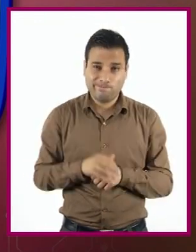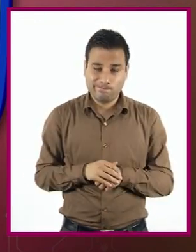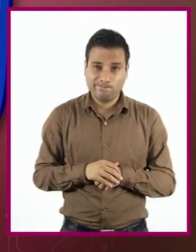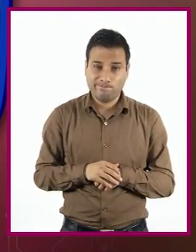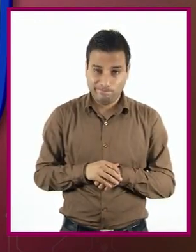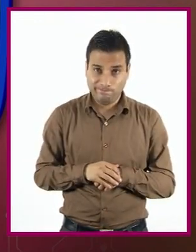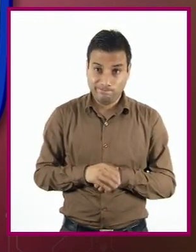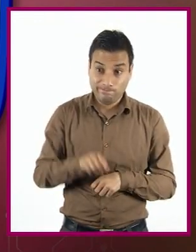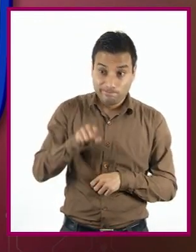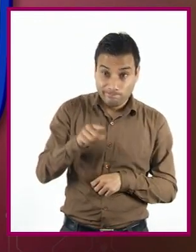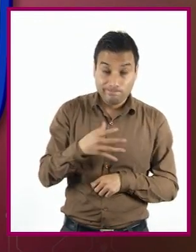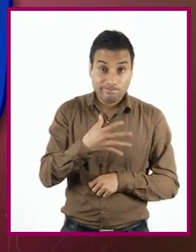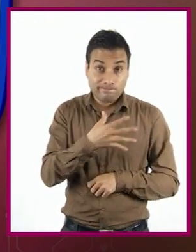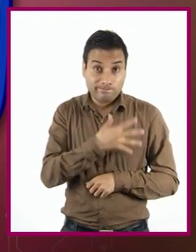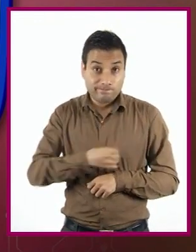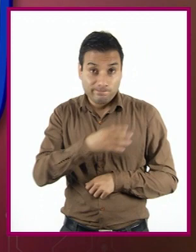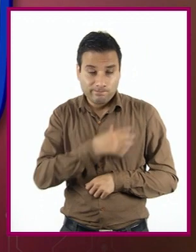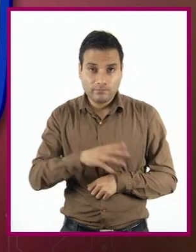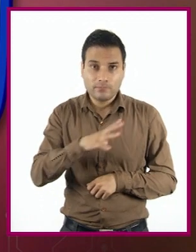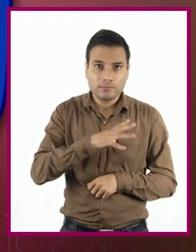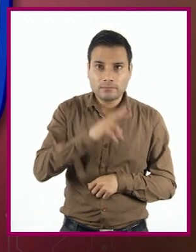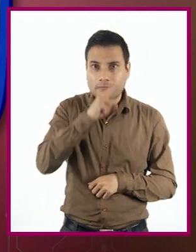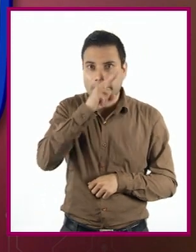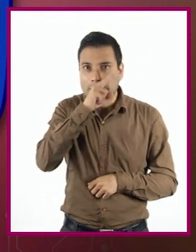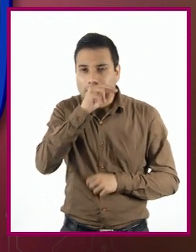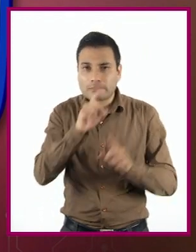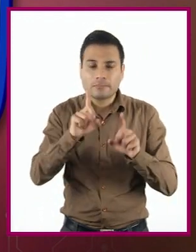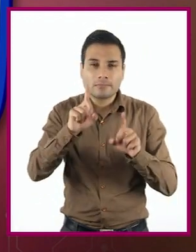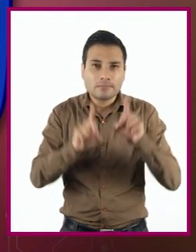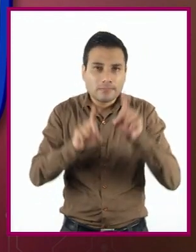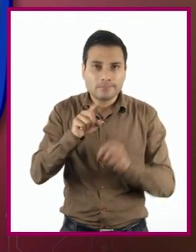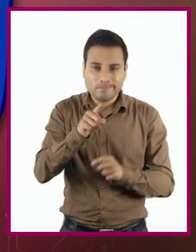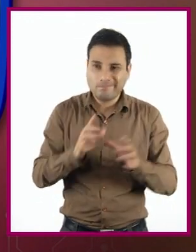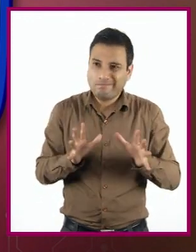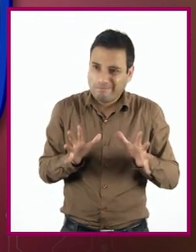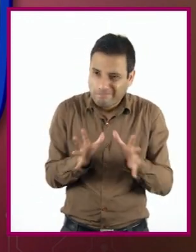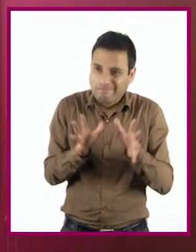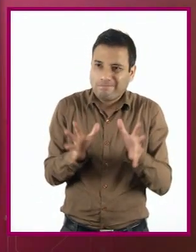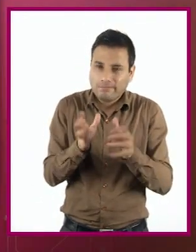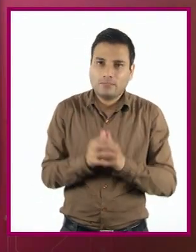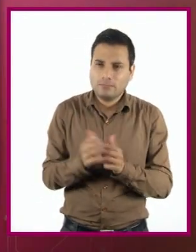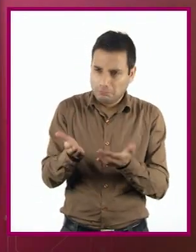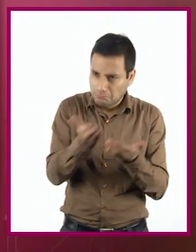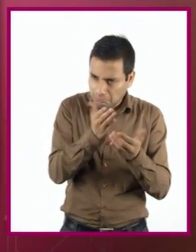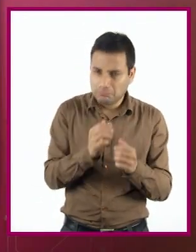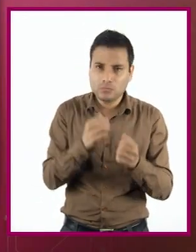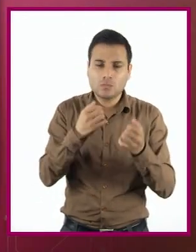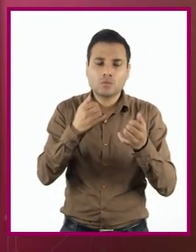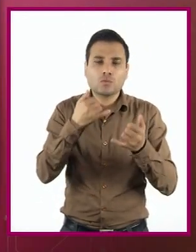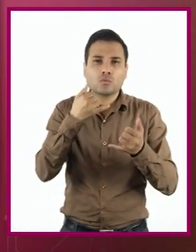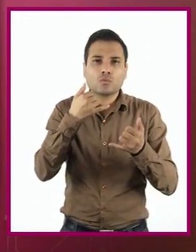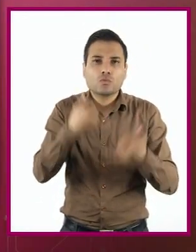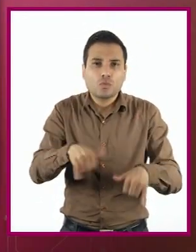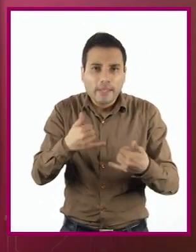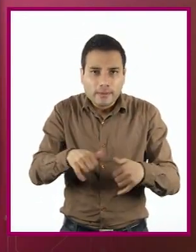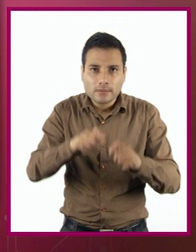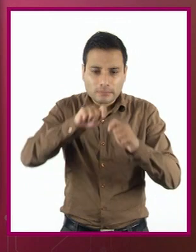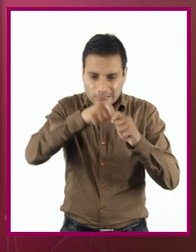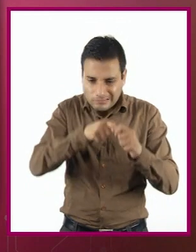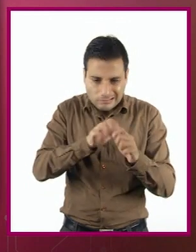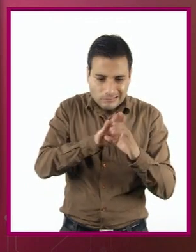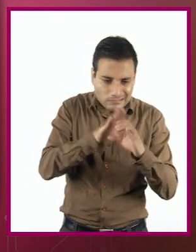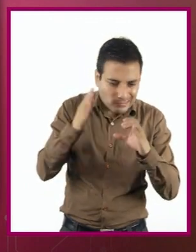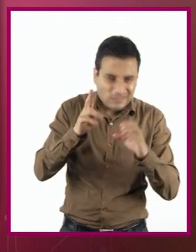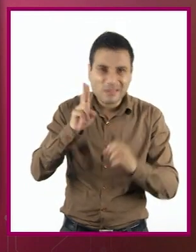las inquietudes de sus hijas, ¿no? De dejarlas de pronto abrir el juguete y encontrar qué hay ahí adentro y tratar